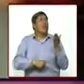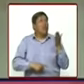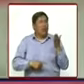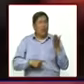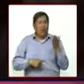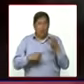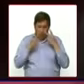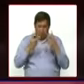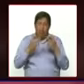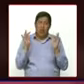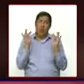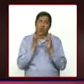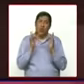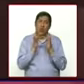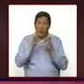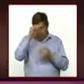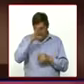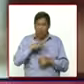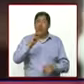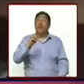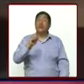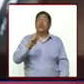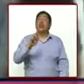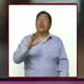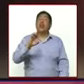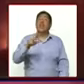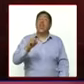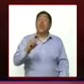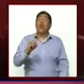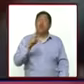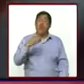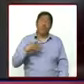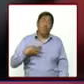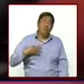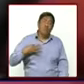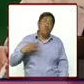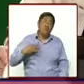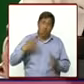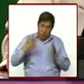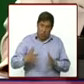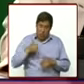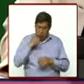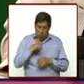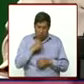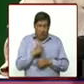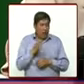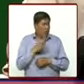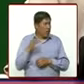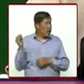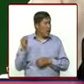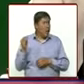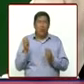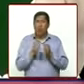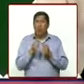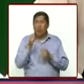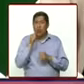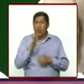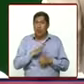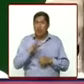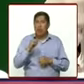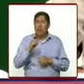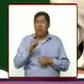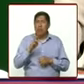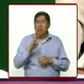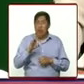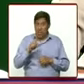viendo. Vamos a tomar contacto con la señora Marcela Ortiz, que es bombero voluntario, bombera voluntaria, y con la señora Marcela Ortiz, y también